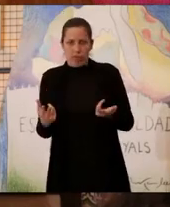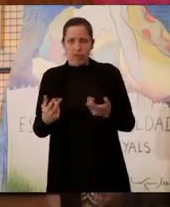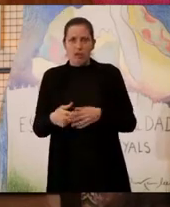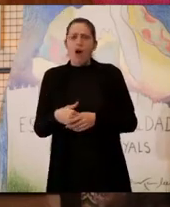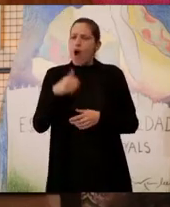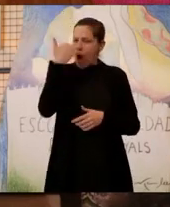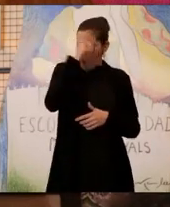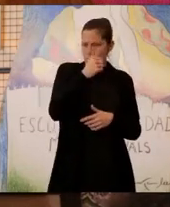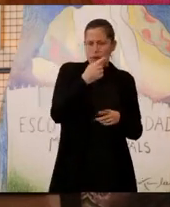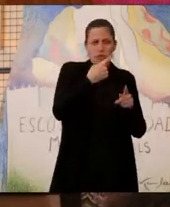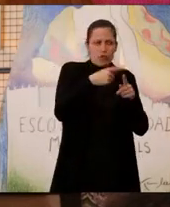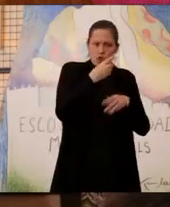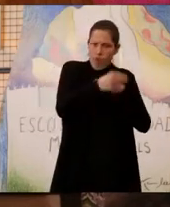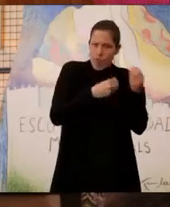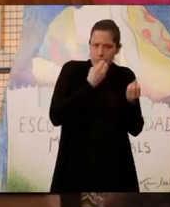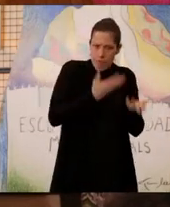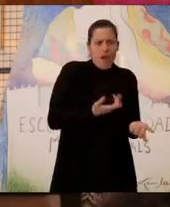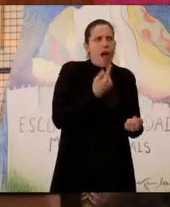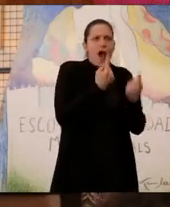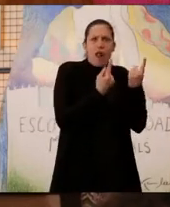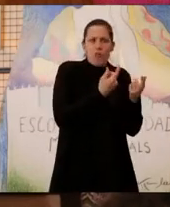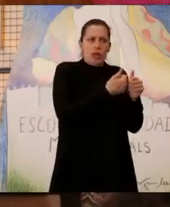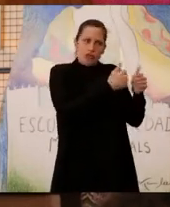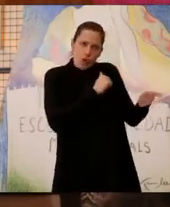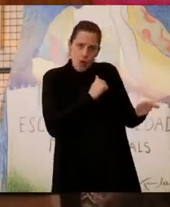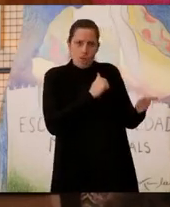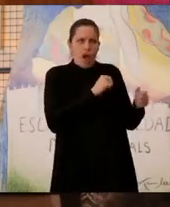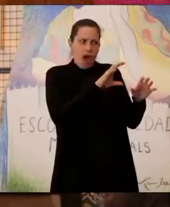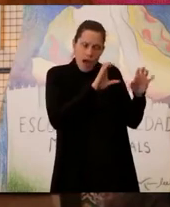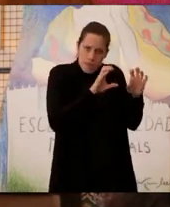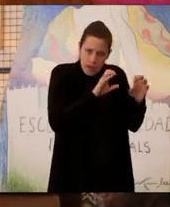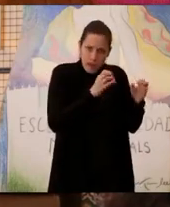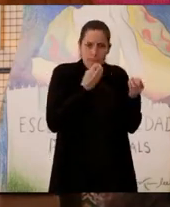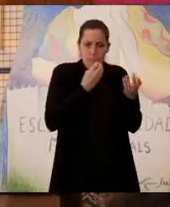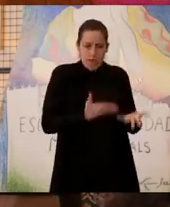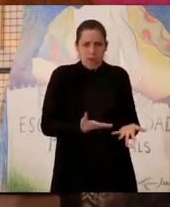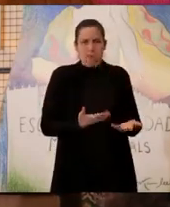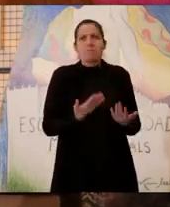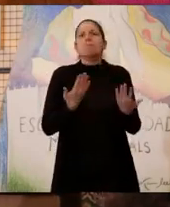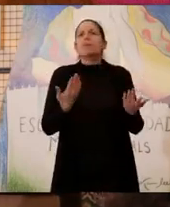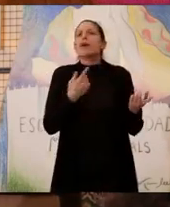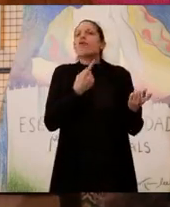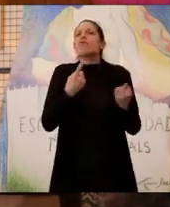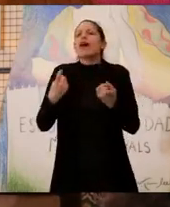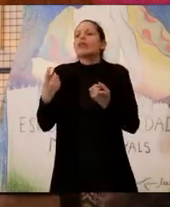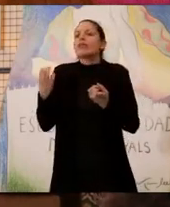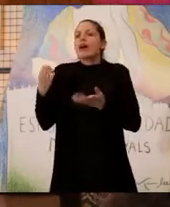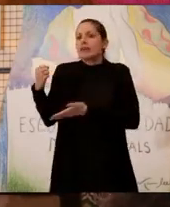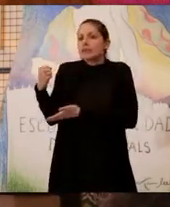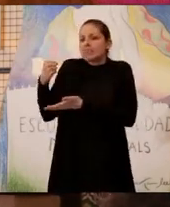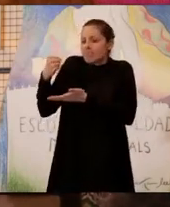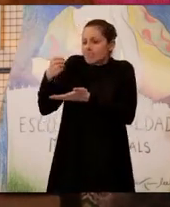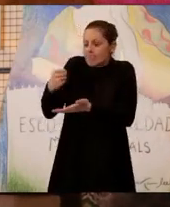le las hemos aprendido de ellos y las hemos copiado pero falta nuestro legado que es absolutamente